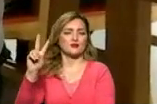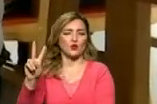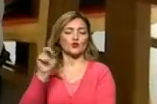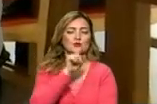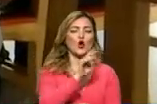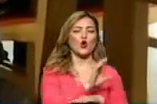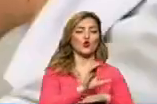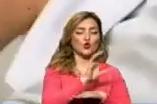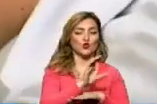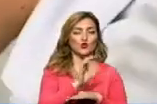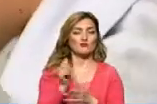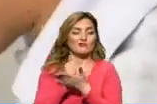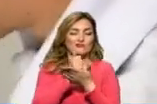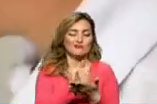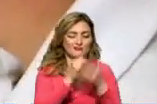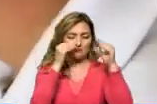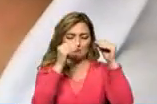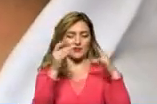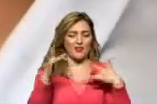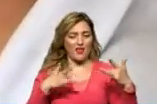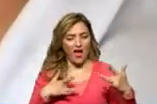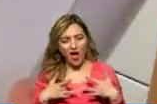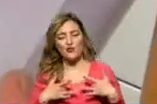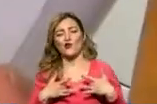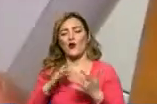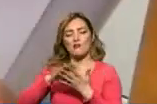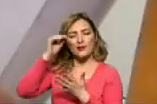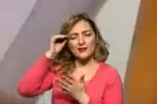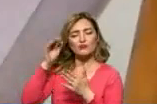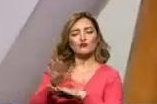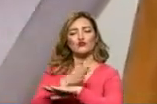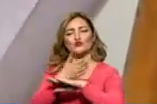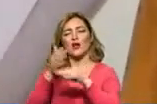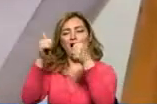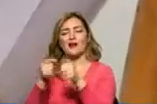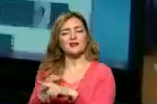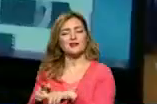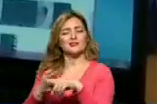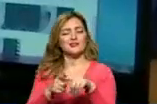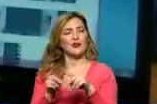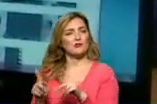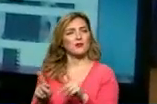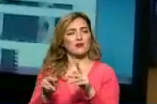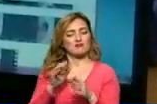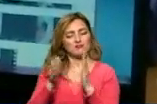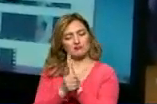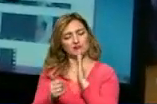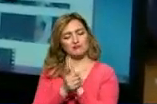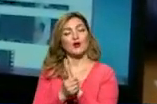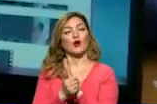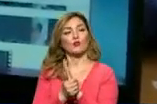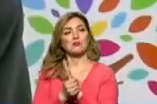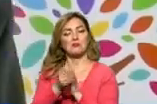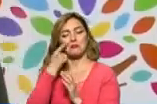beneficiarios también recibirán clases de teatro, música y otras artes. La preparación que entrega la Fundación ha